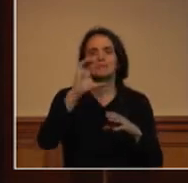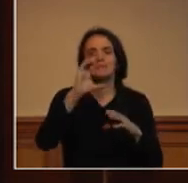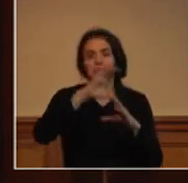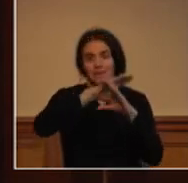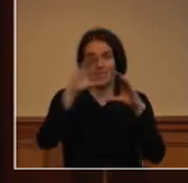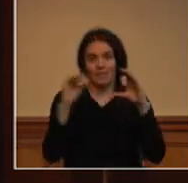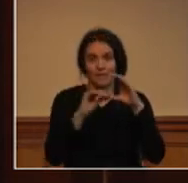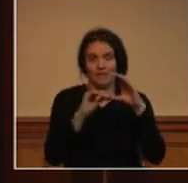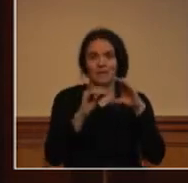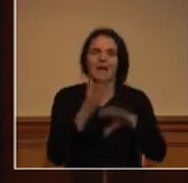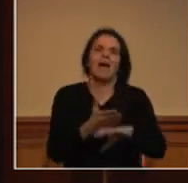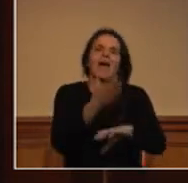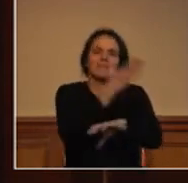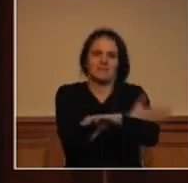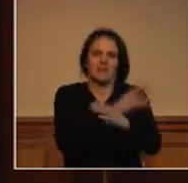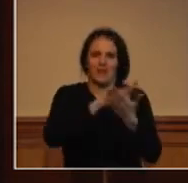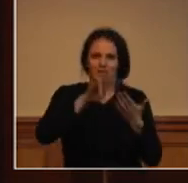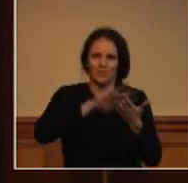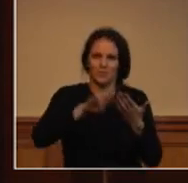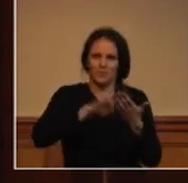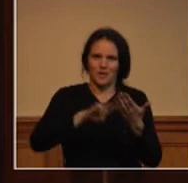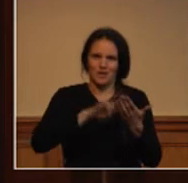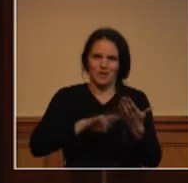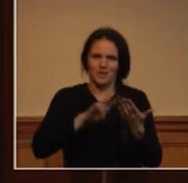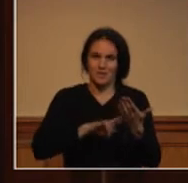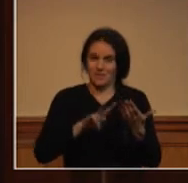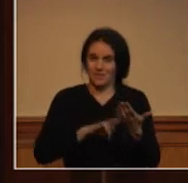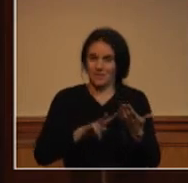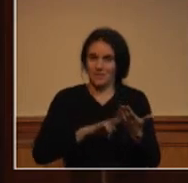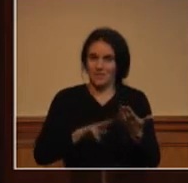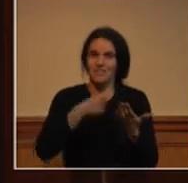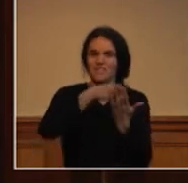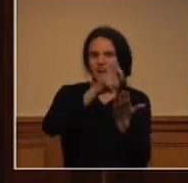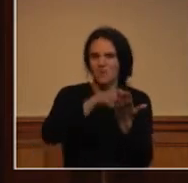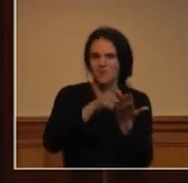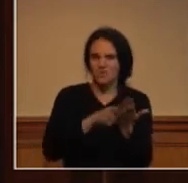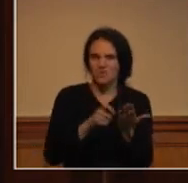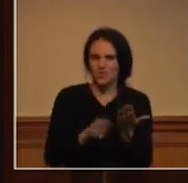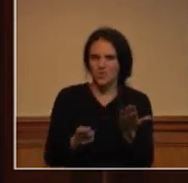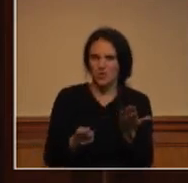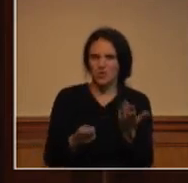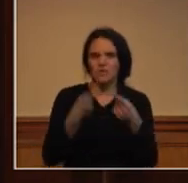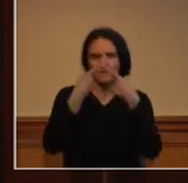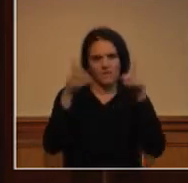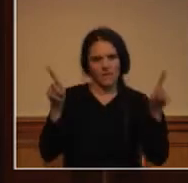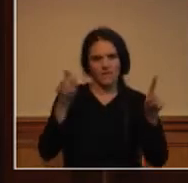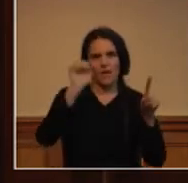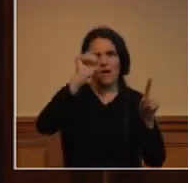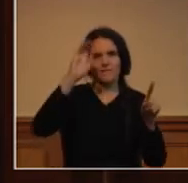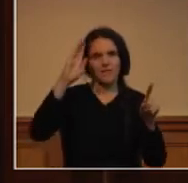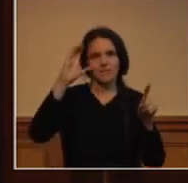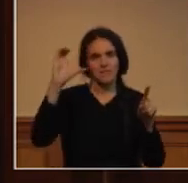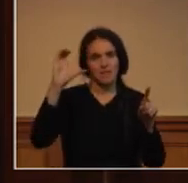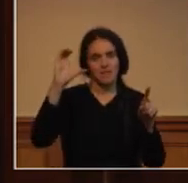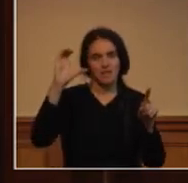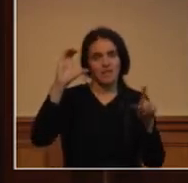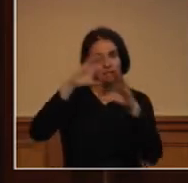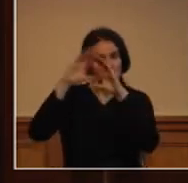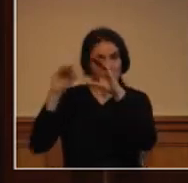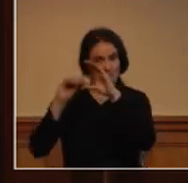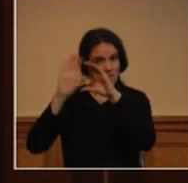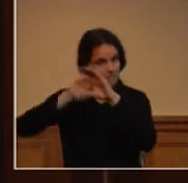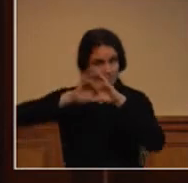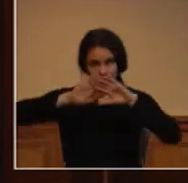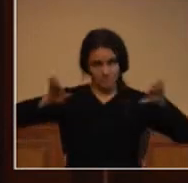la mesita viene el ABCDETI prelector, no en el mismo paquete, no me malinterpreten, quiero decir que son dos productos